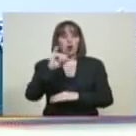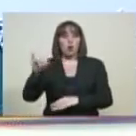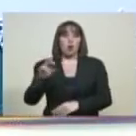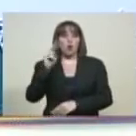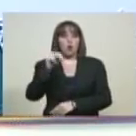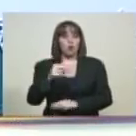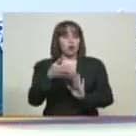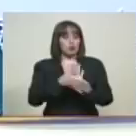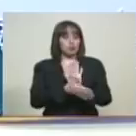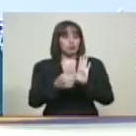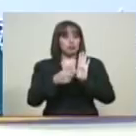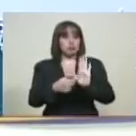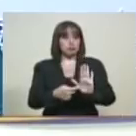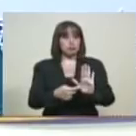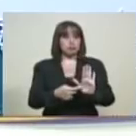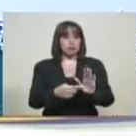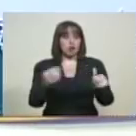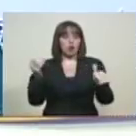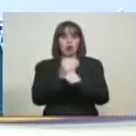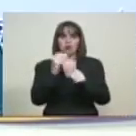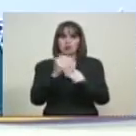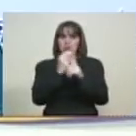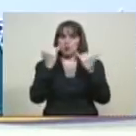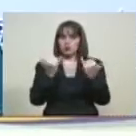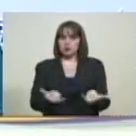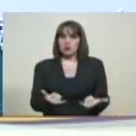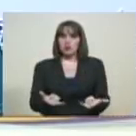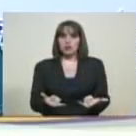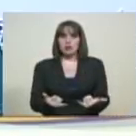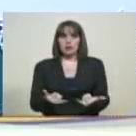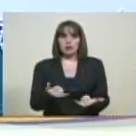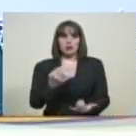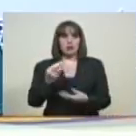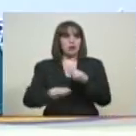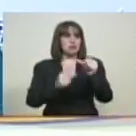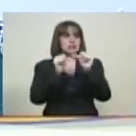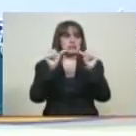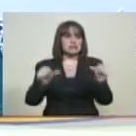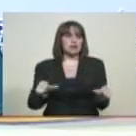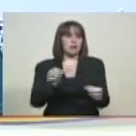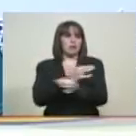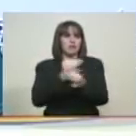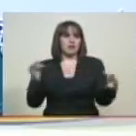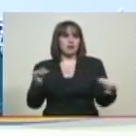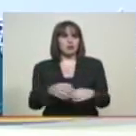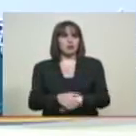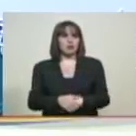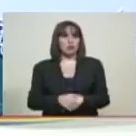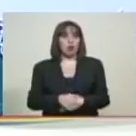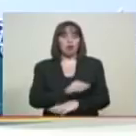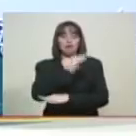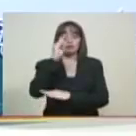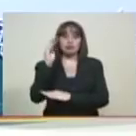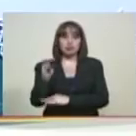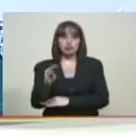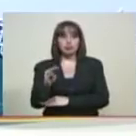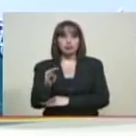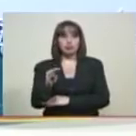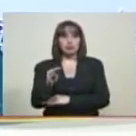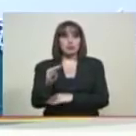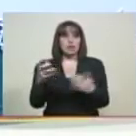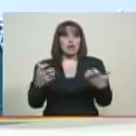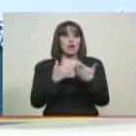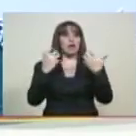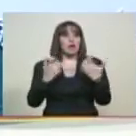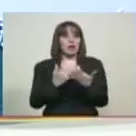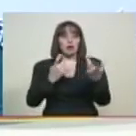nosotros logremos lo que es un sistema perfecto de protección frente a la guerra